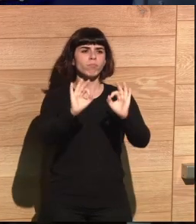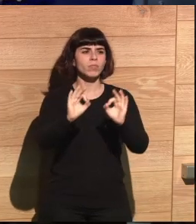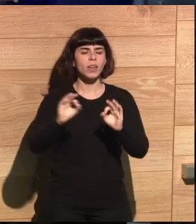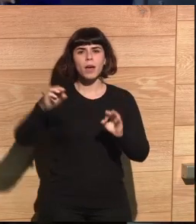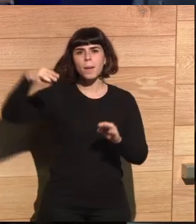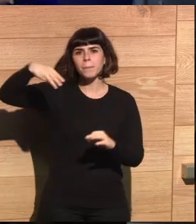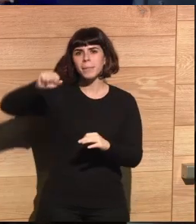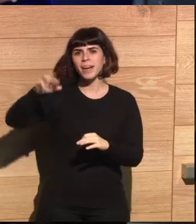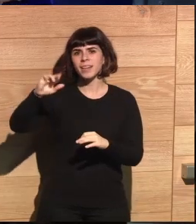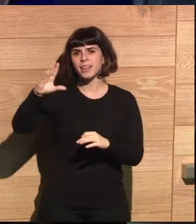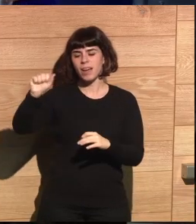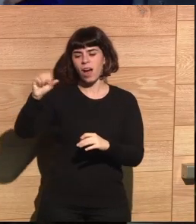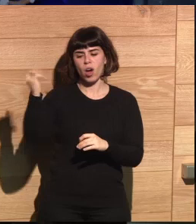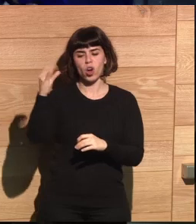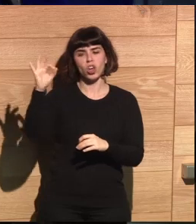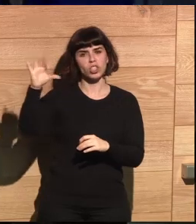Josefa Wonenburger.